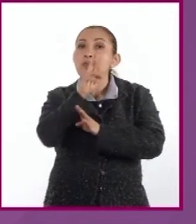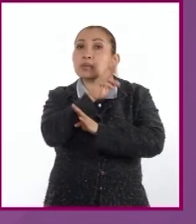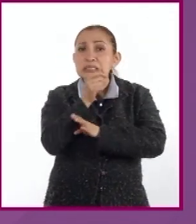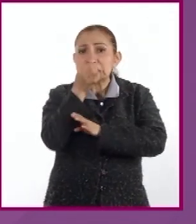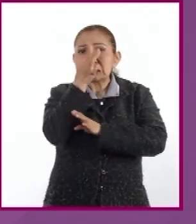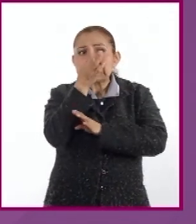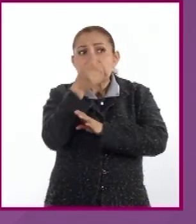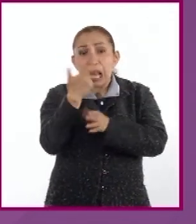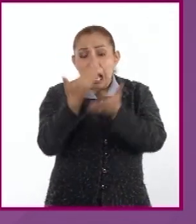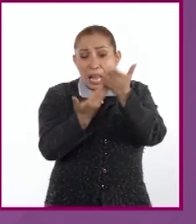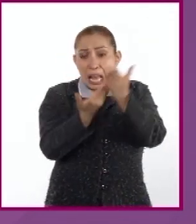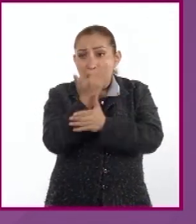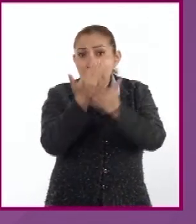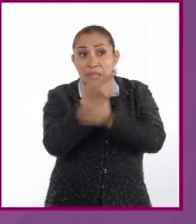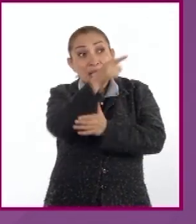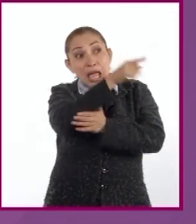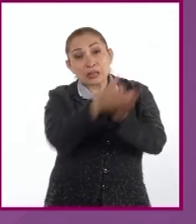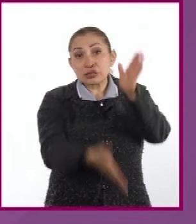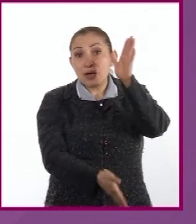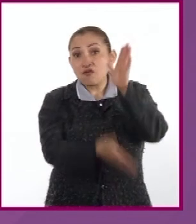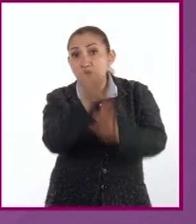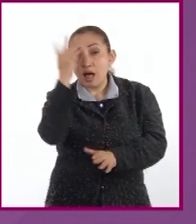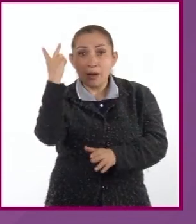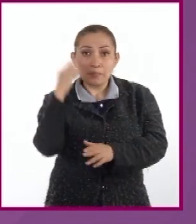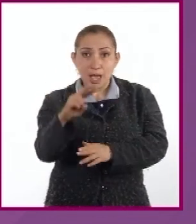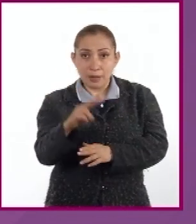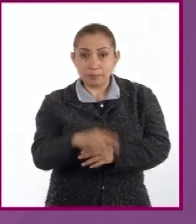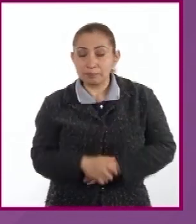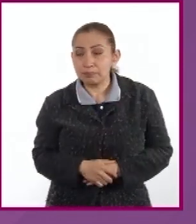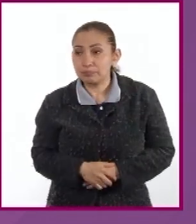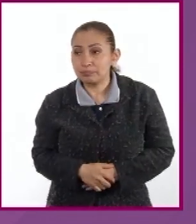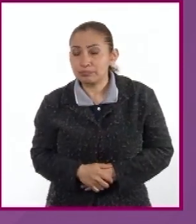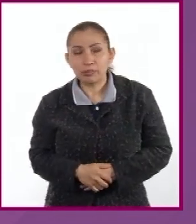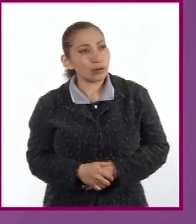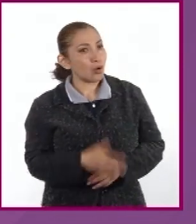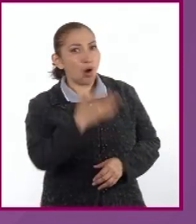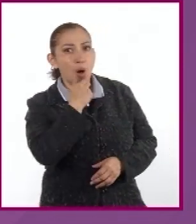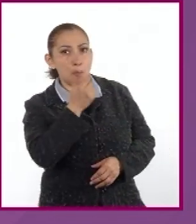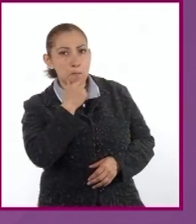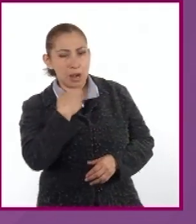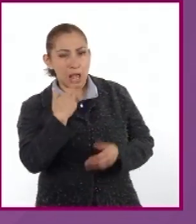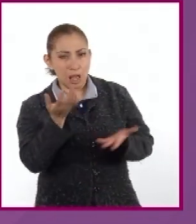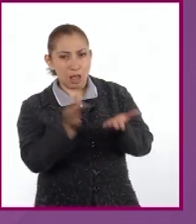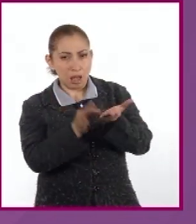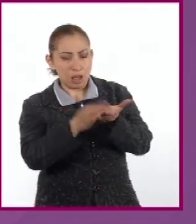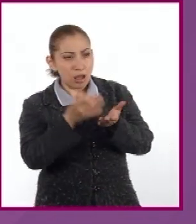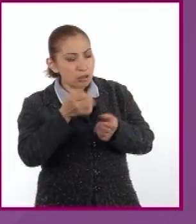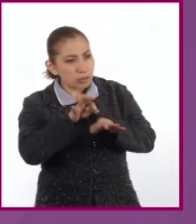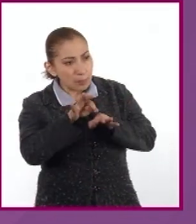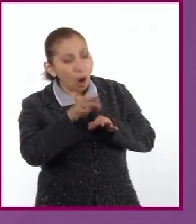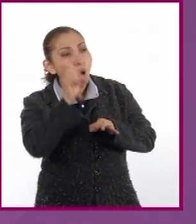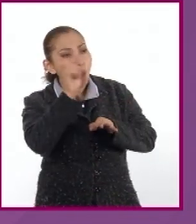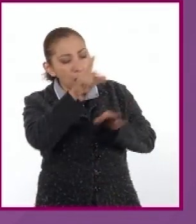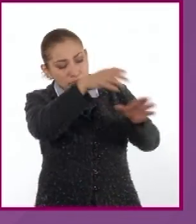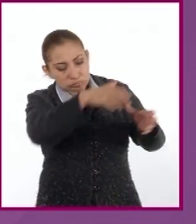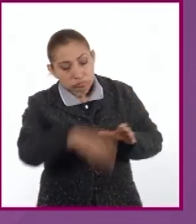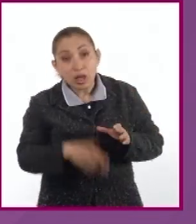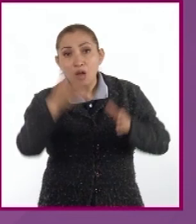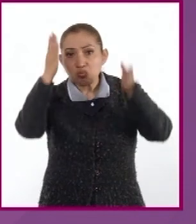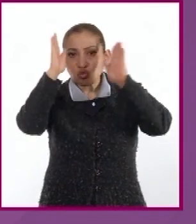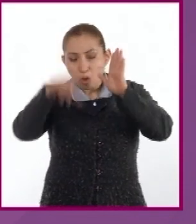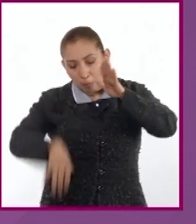apenas llegara la mañana debía salir de viaje. El herrero se apresuró a ponerle las herraduras a la